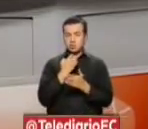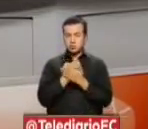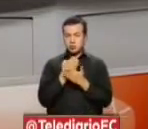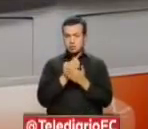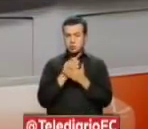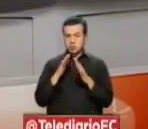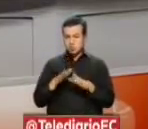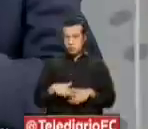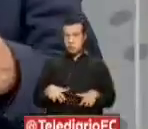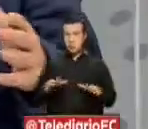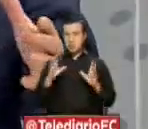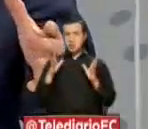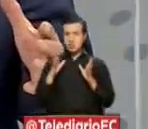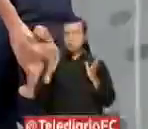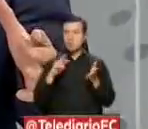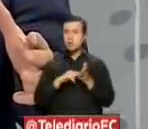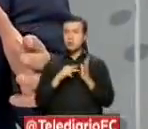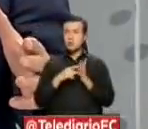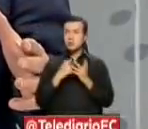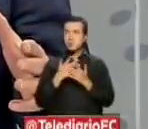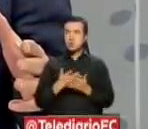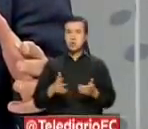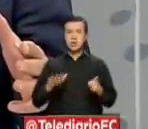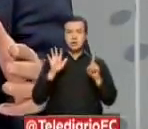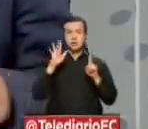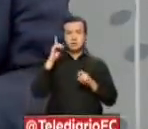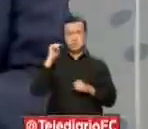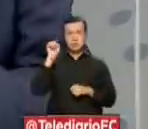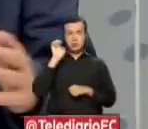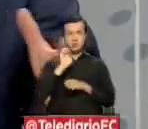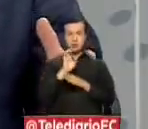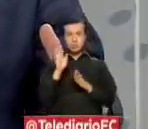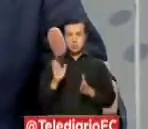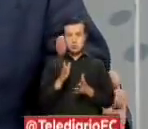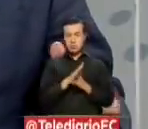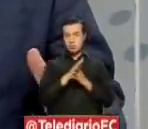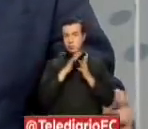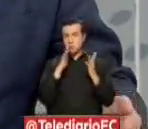popular y solidaria involucra a 6 millones de ecuatorianos. Tiene una